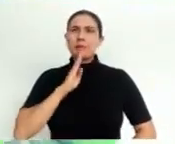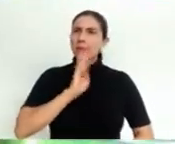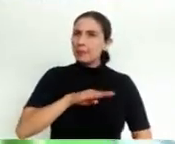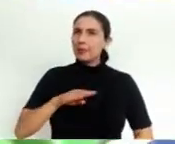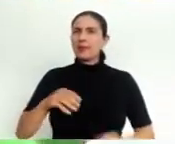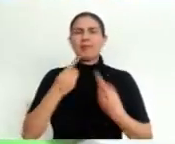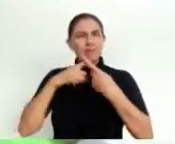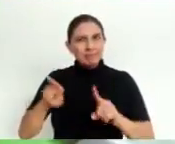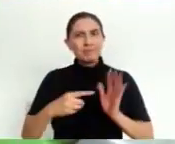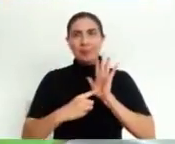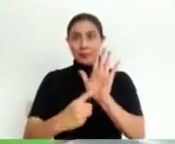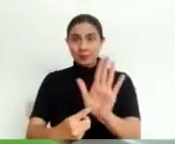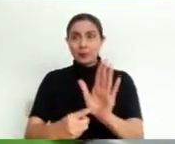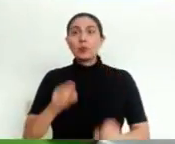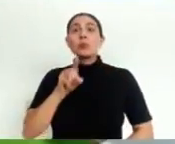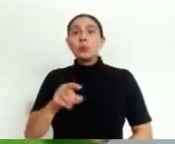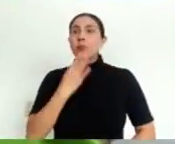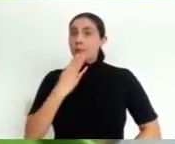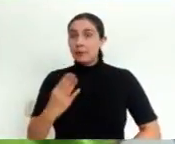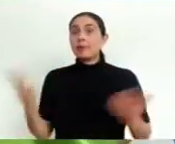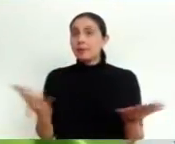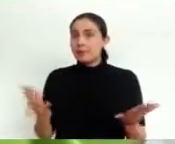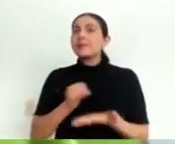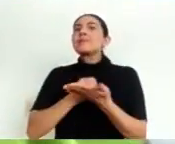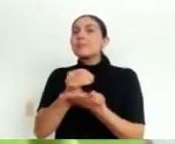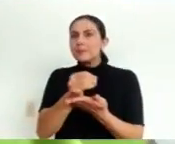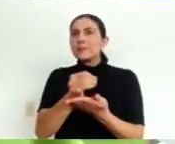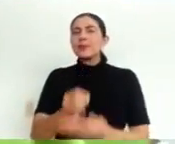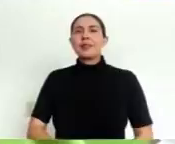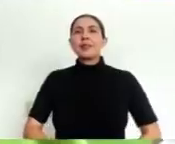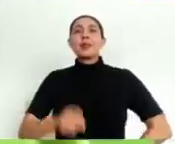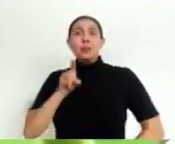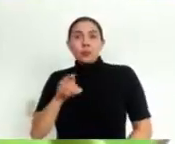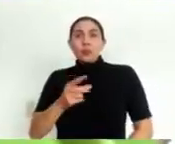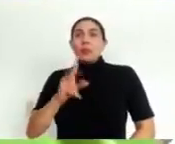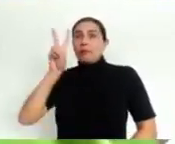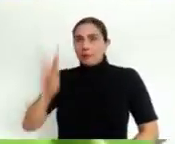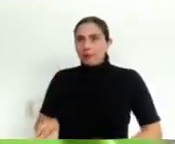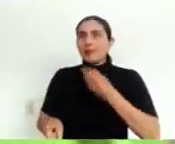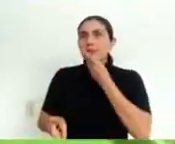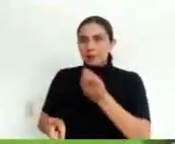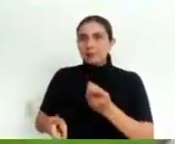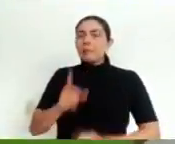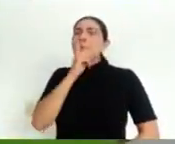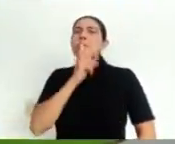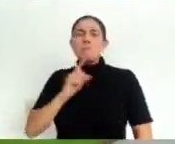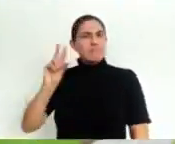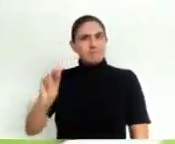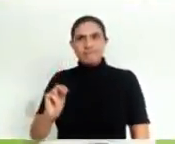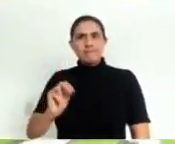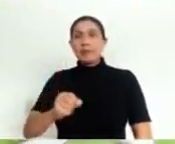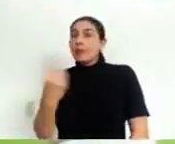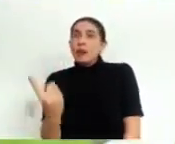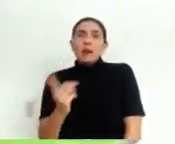mal, decide hacer lo correcto. Elige decir la verdad en lugar de mentir. Hacerte amigo o amiga